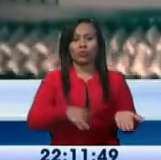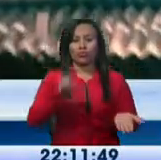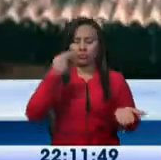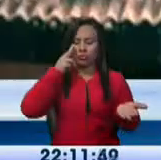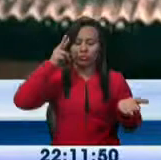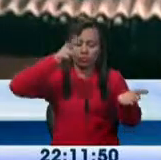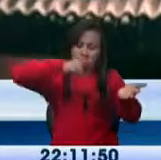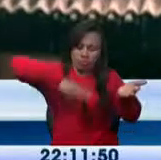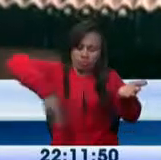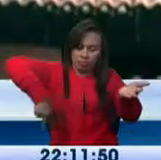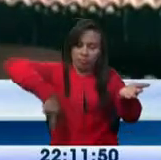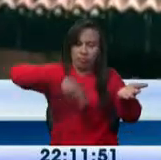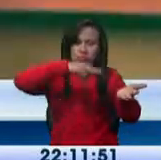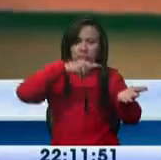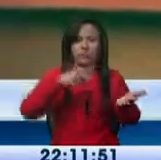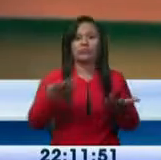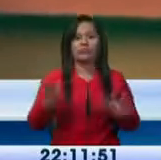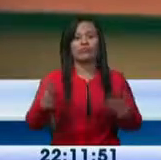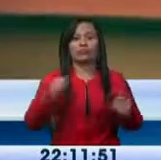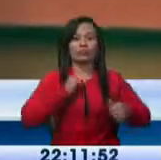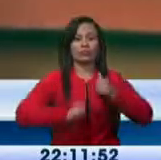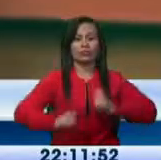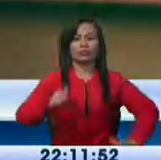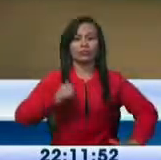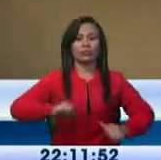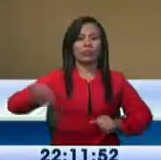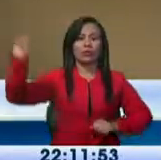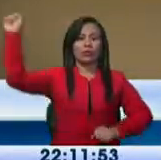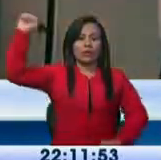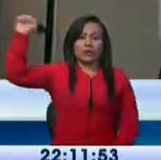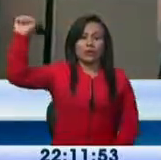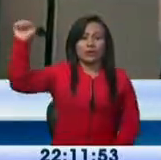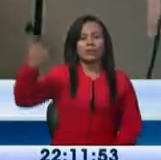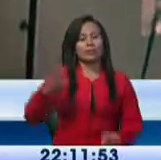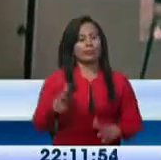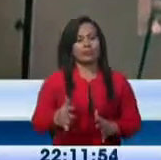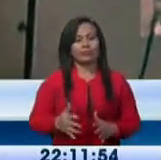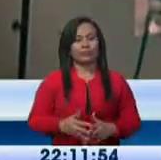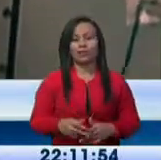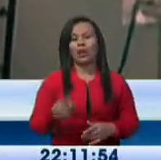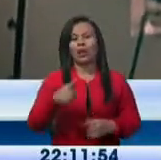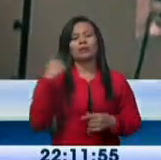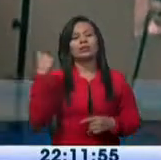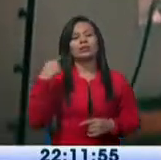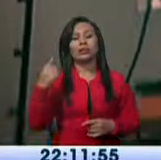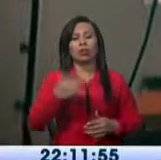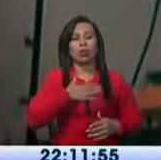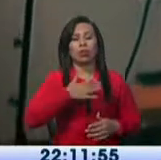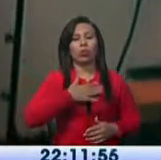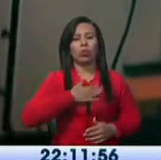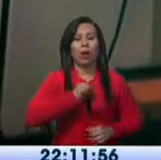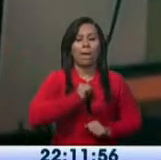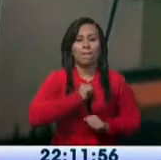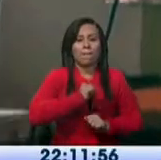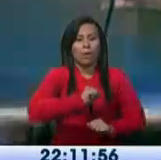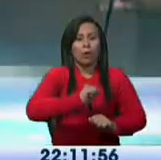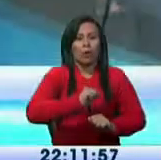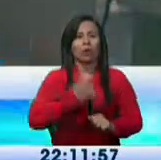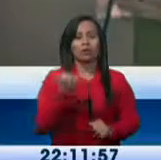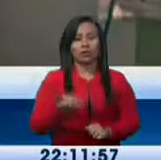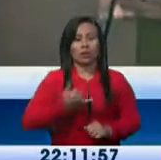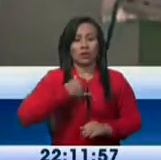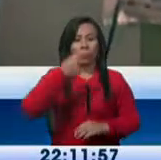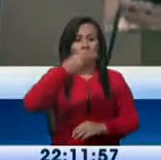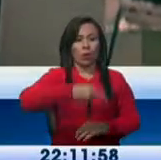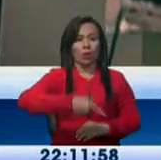vea algo de que haya sufrido alguna descarga eléctrica posiblemente podría ser un paro cardíaco pero en todo caso en este momento Estoy ordenando